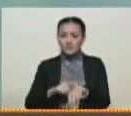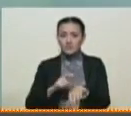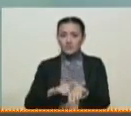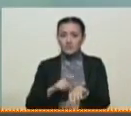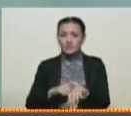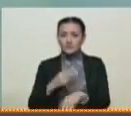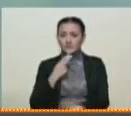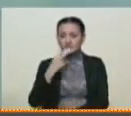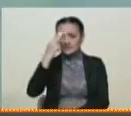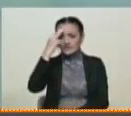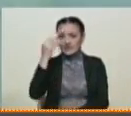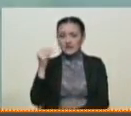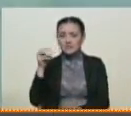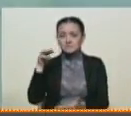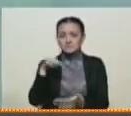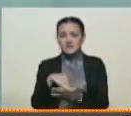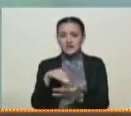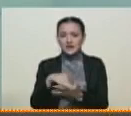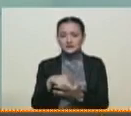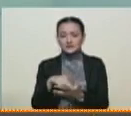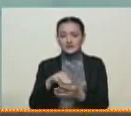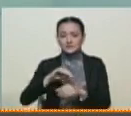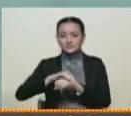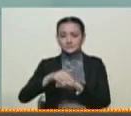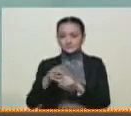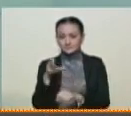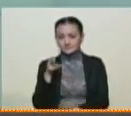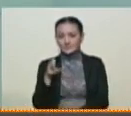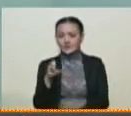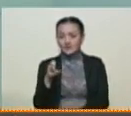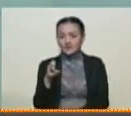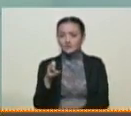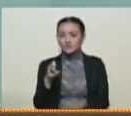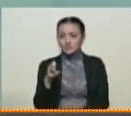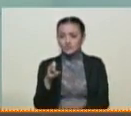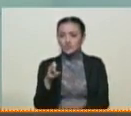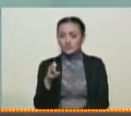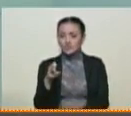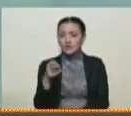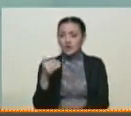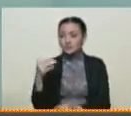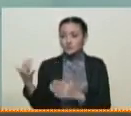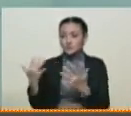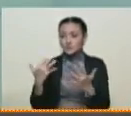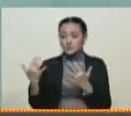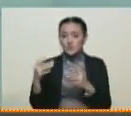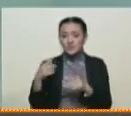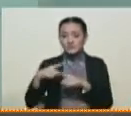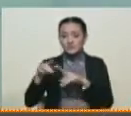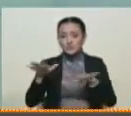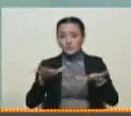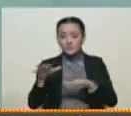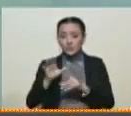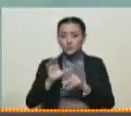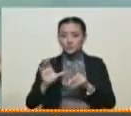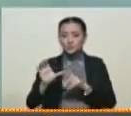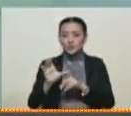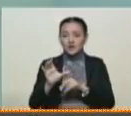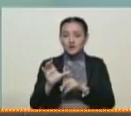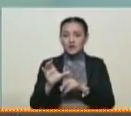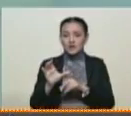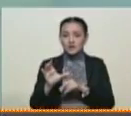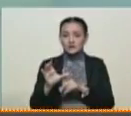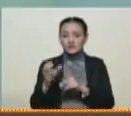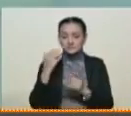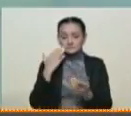Los Teques, en el estado Miranda, el candidato a la gobernación de esta entidad, Héctor Rodríguez, sostiene un encuentro con diferentes movimientos culturales y artísticos de